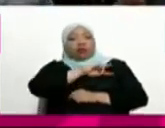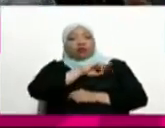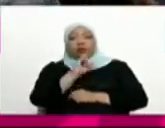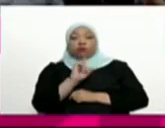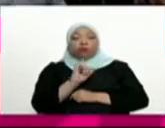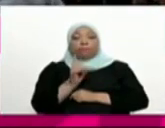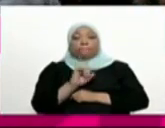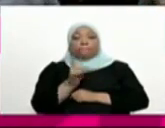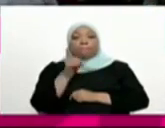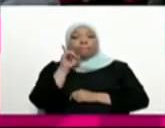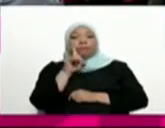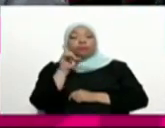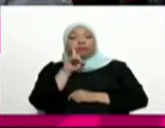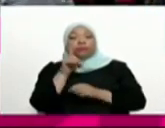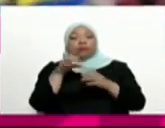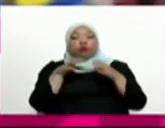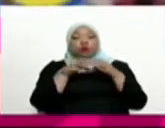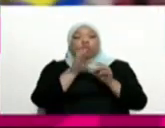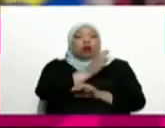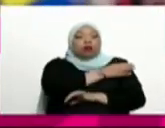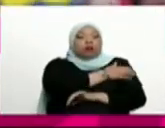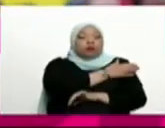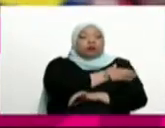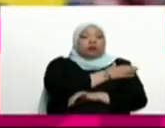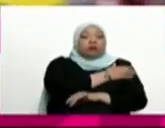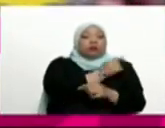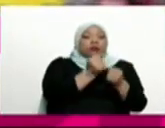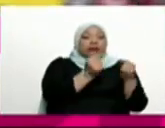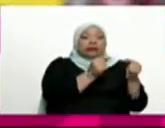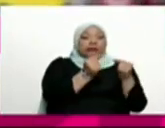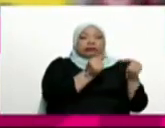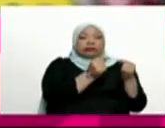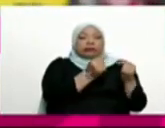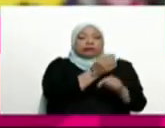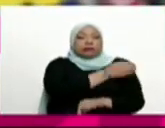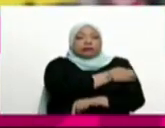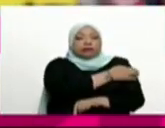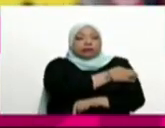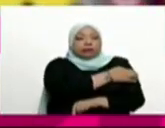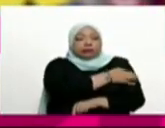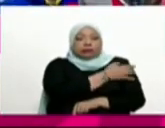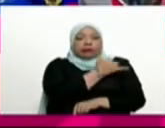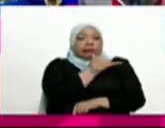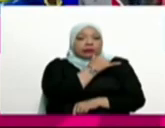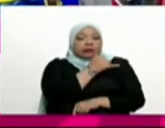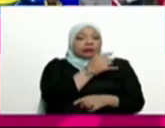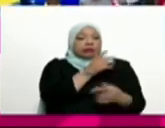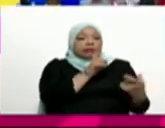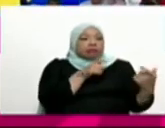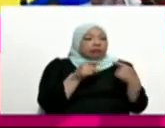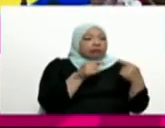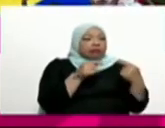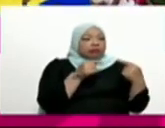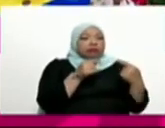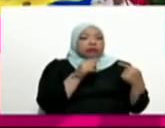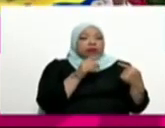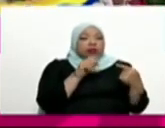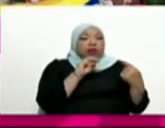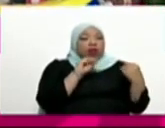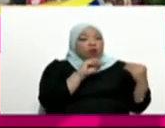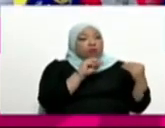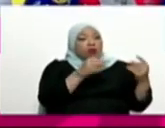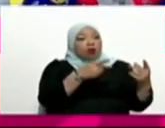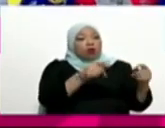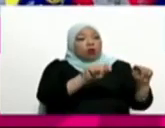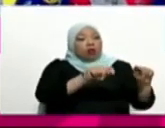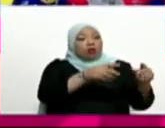tiempo y mintiéndose entre ellos, los opositores de derecha, la derecha fascista, golpista que pidió sanciones, nosotros